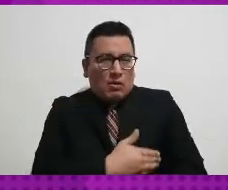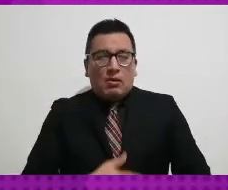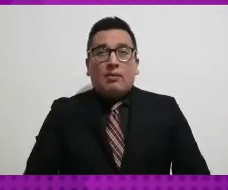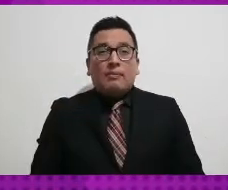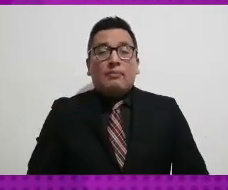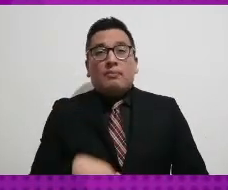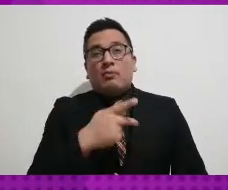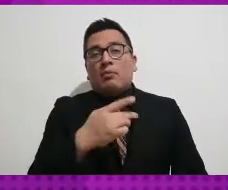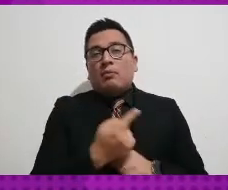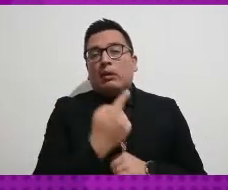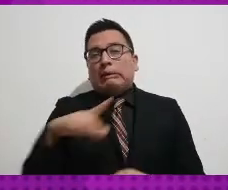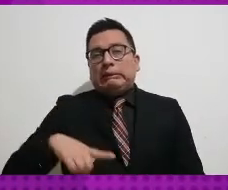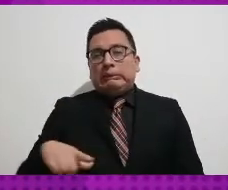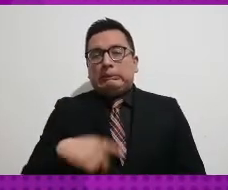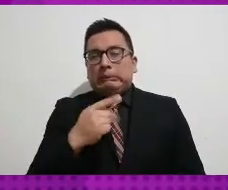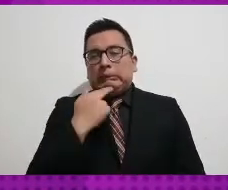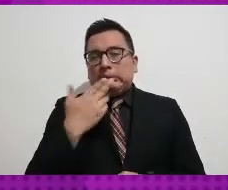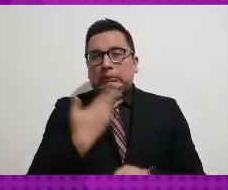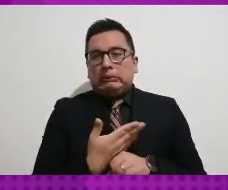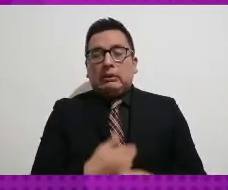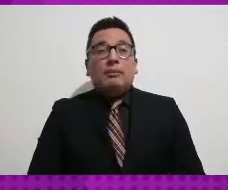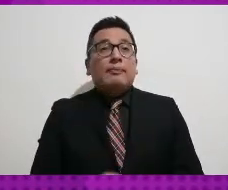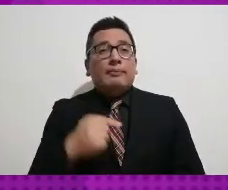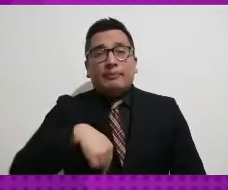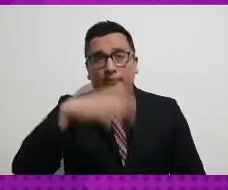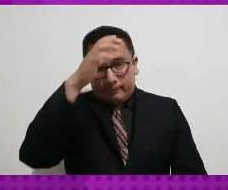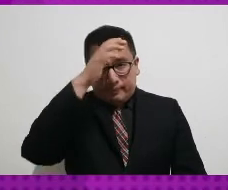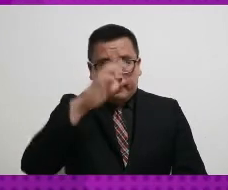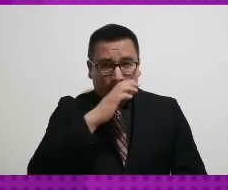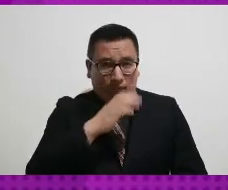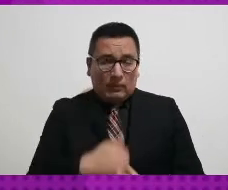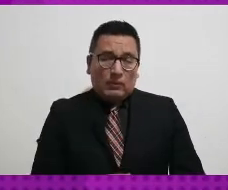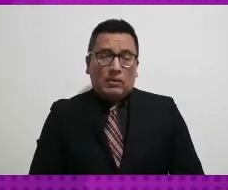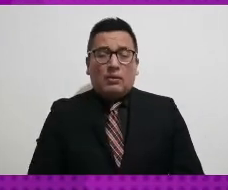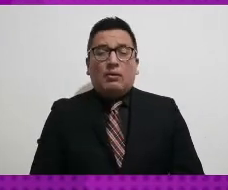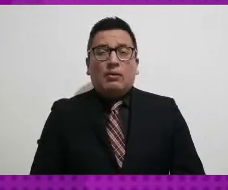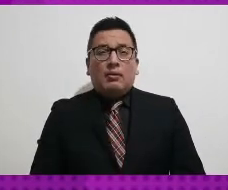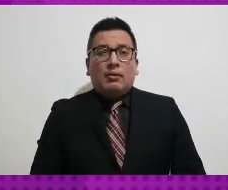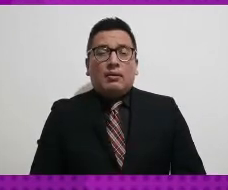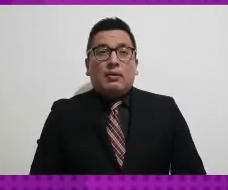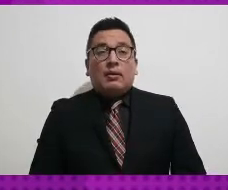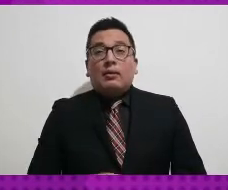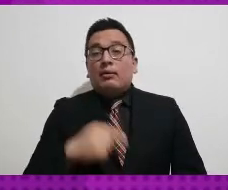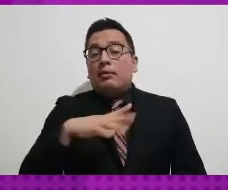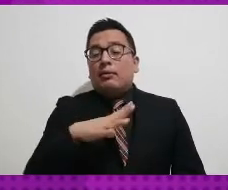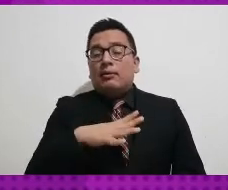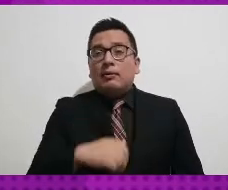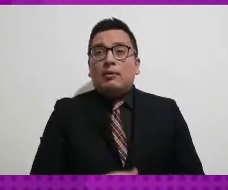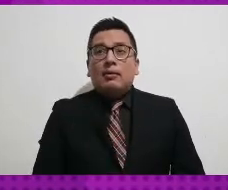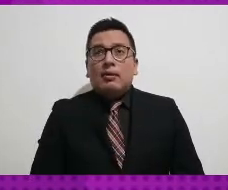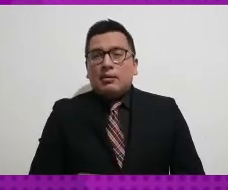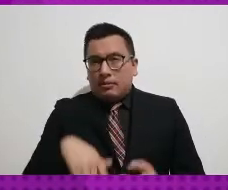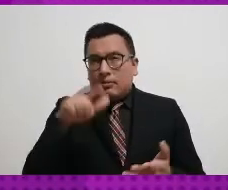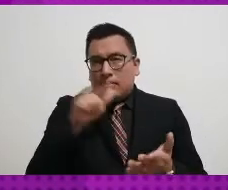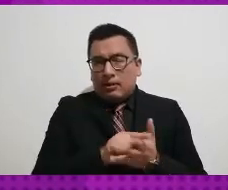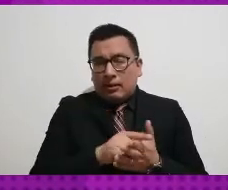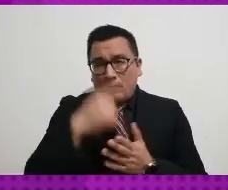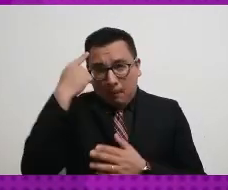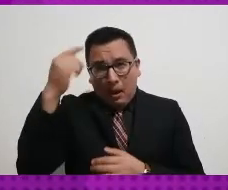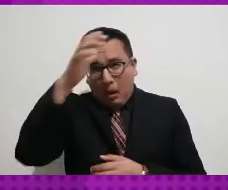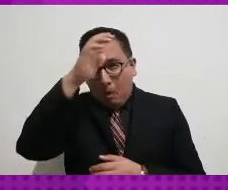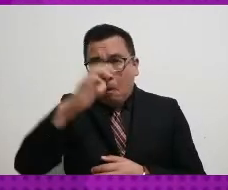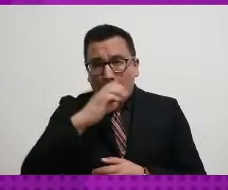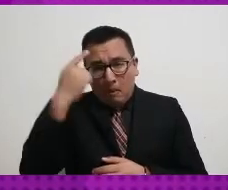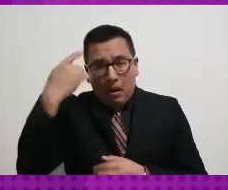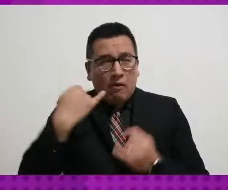de entes públicos, y en el caso de Coahuila, que es donde nos encontramos actualmente, es la Ley de Protección de Datos Personales para el Estado